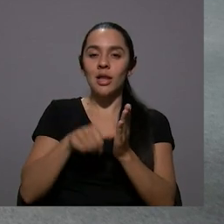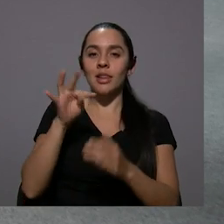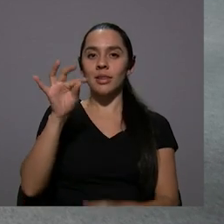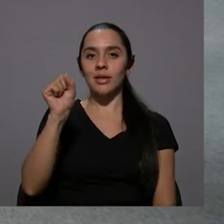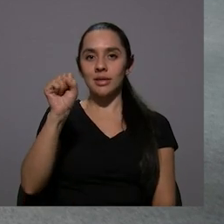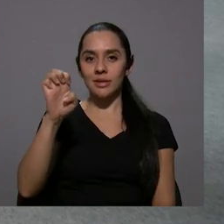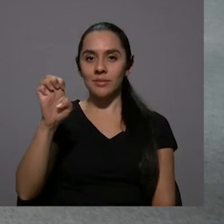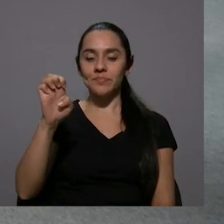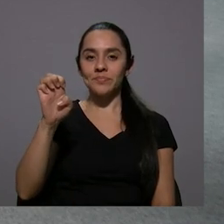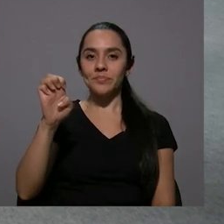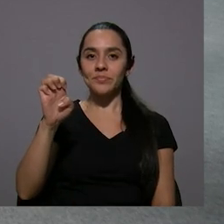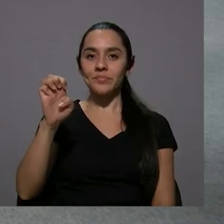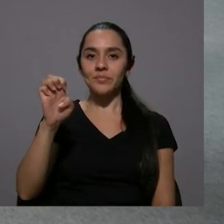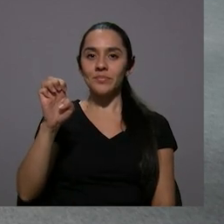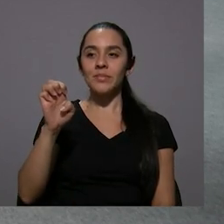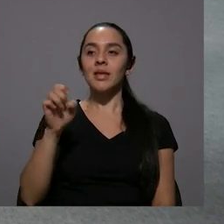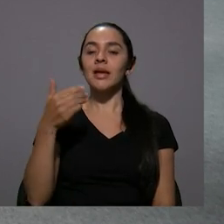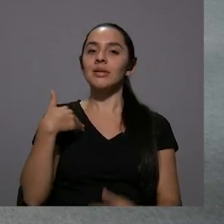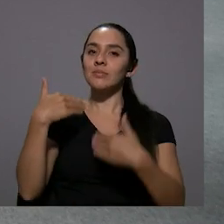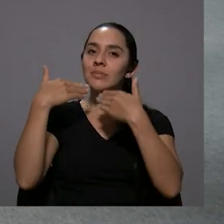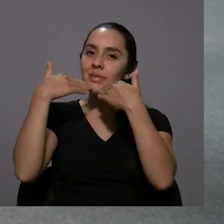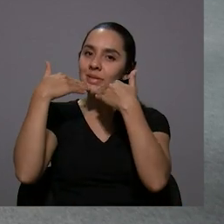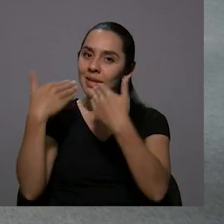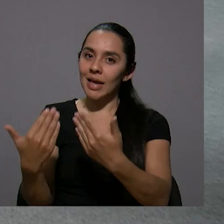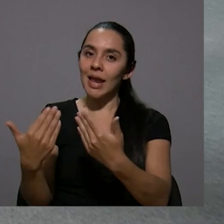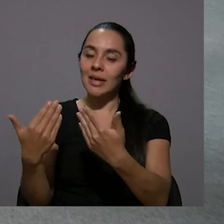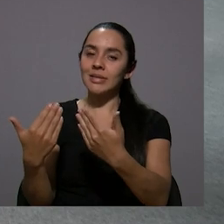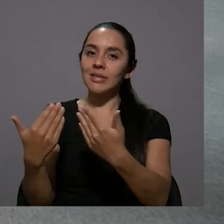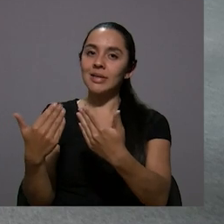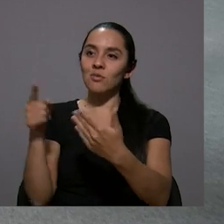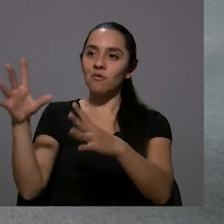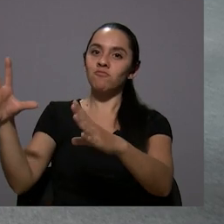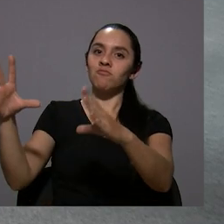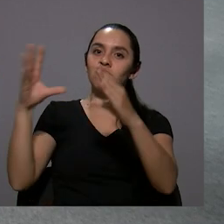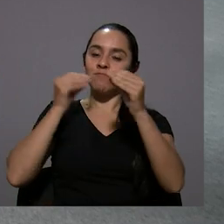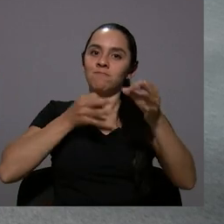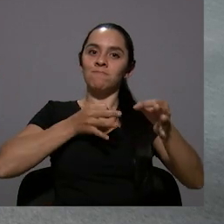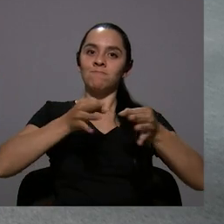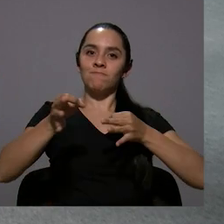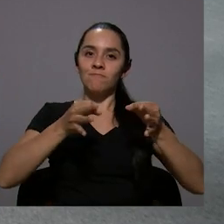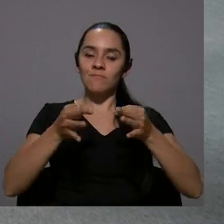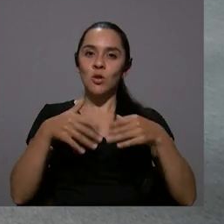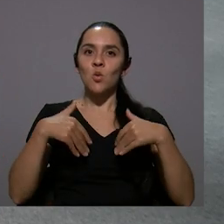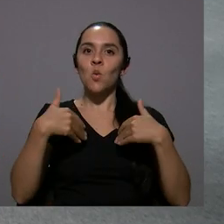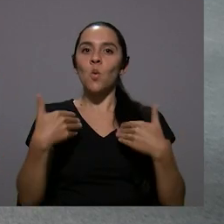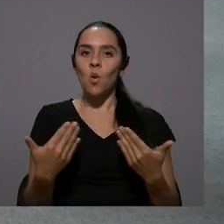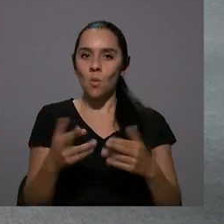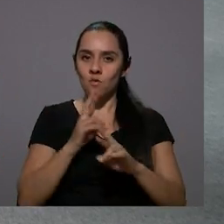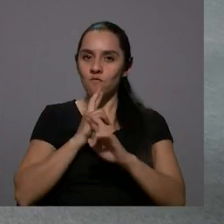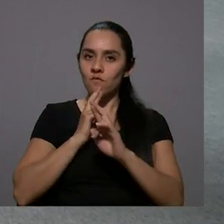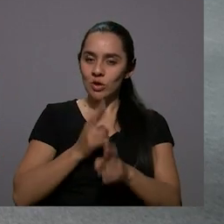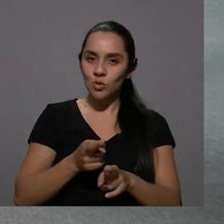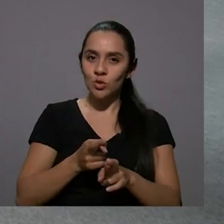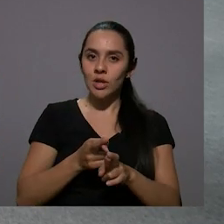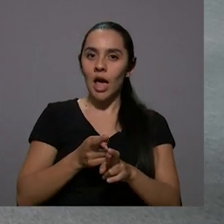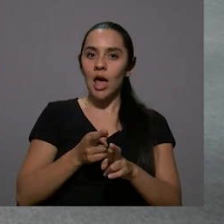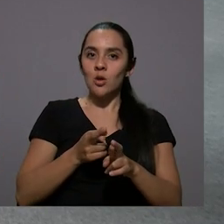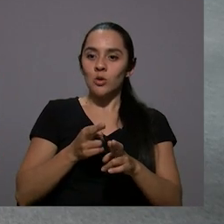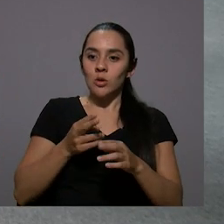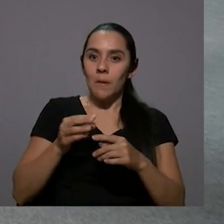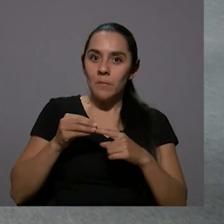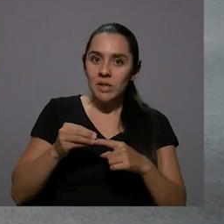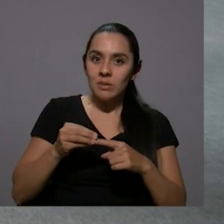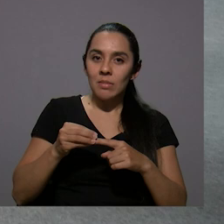del tribunal supremo de elecciones le damos las gracias por informarnos de Cuál ha sido los resultados